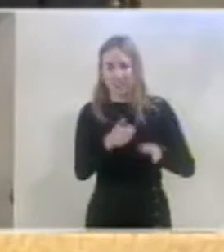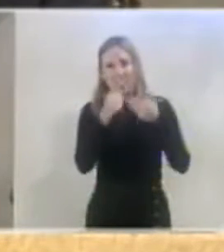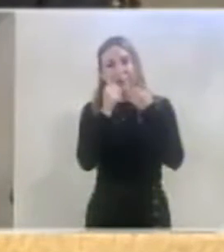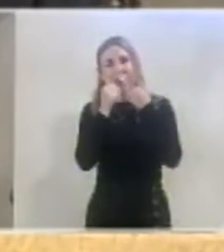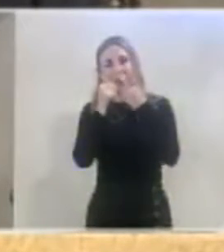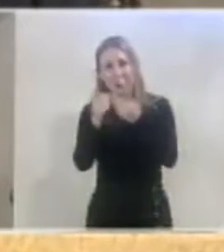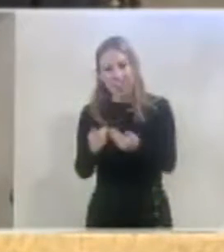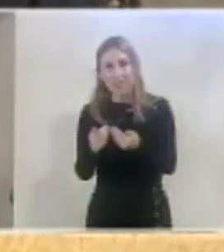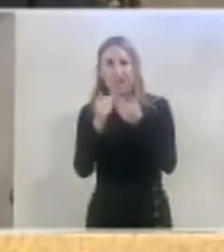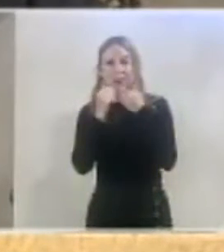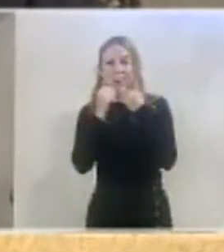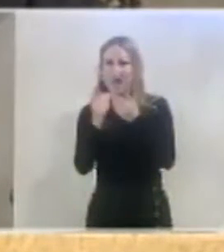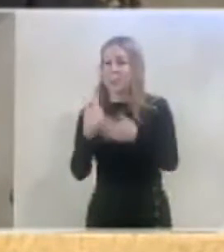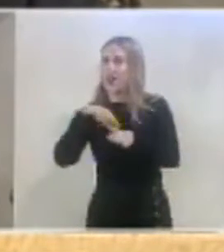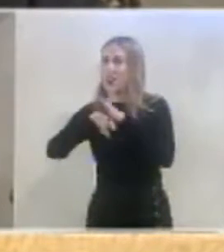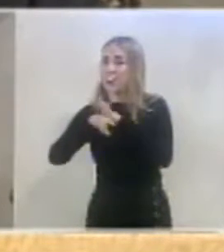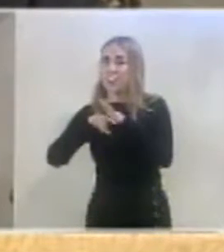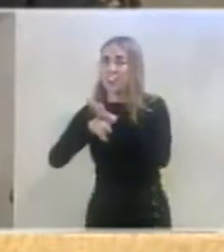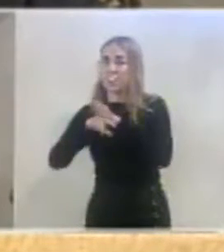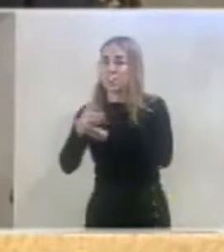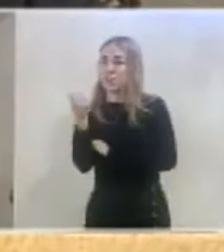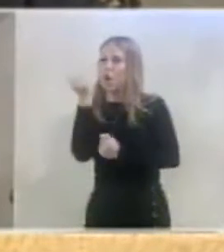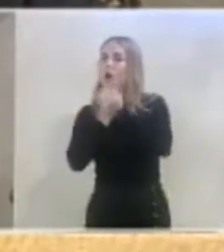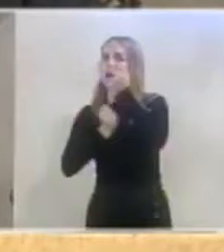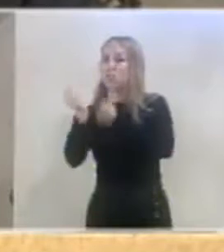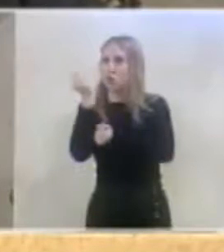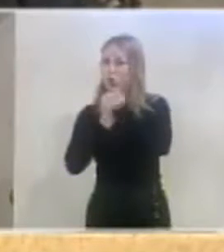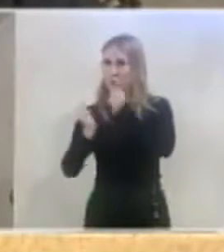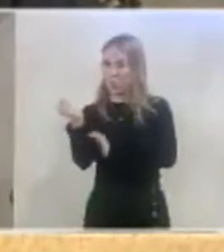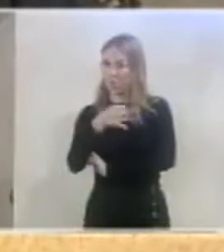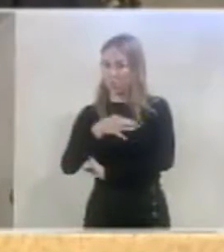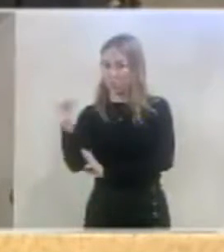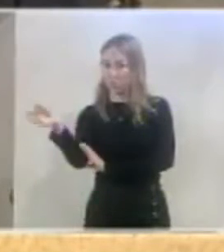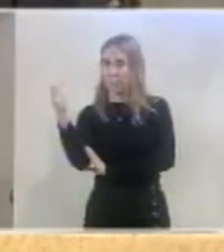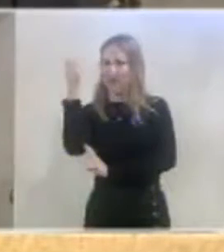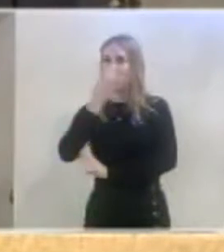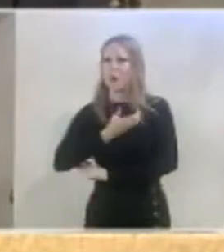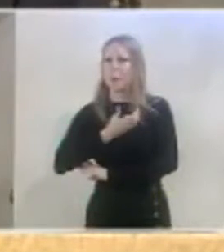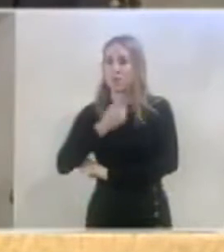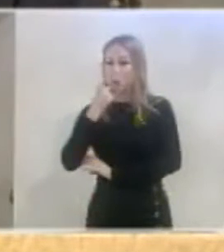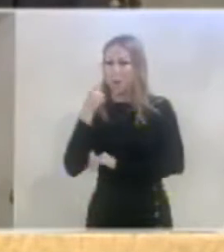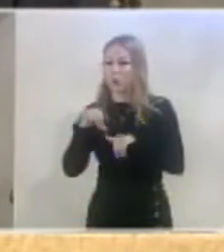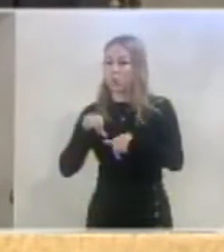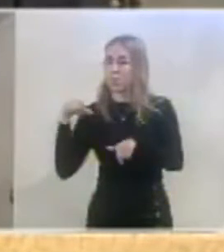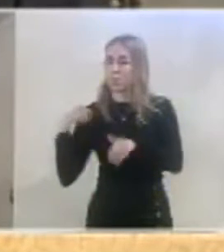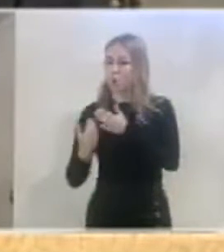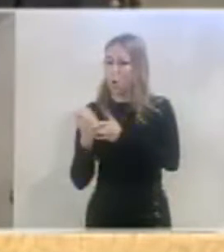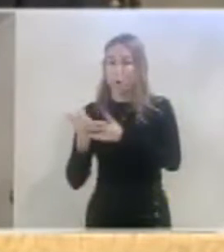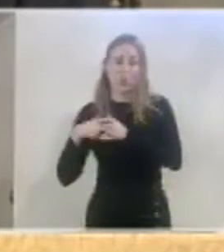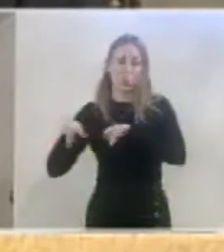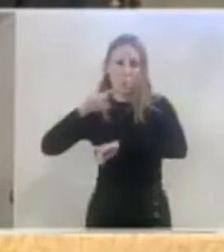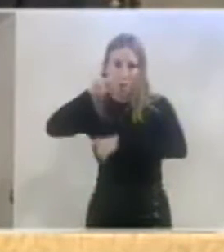gracias a la magnífica gestión económica que se ha llevado a cabo en el Ayuntamiento de Almería en los últimos años.